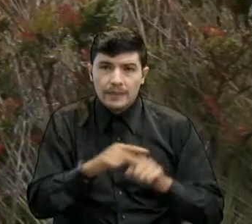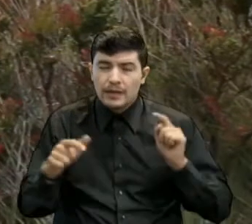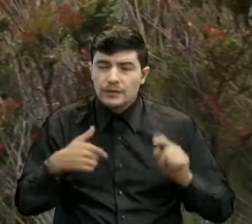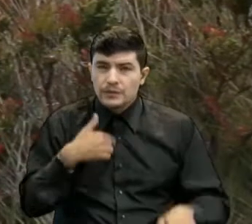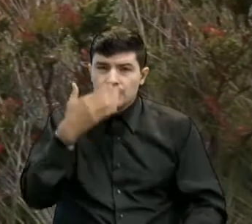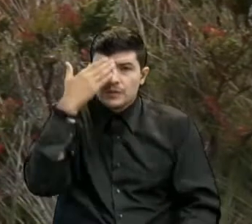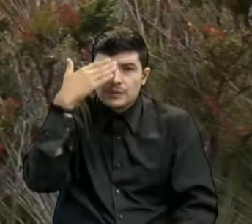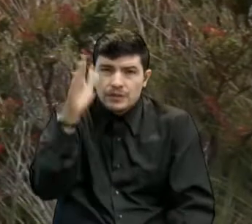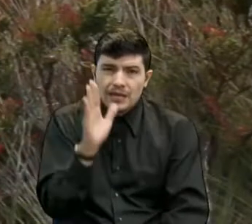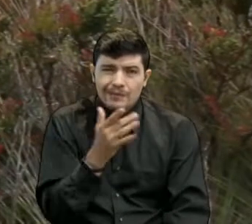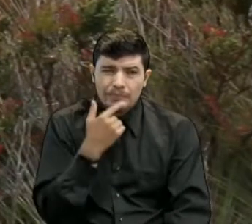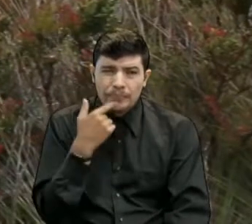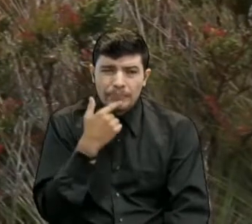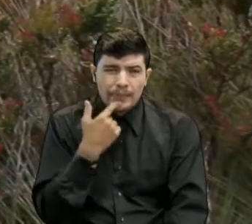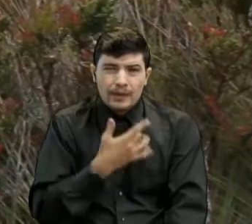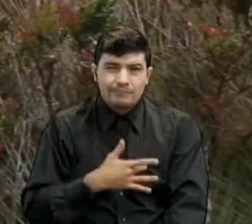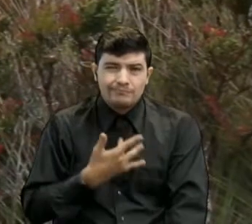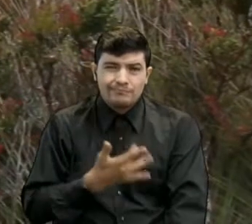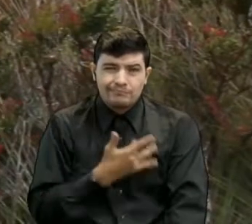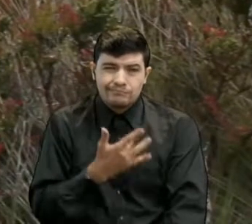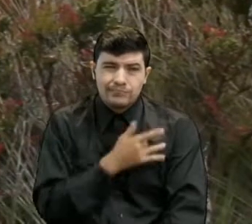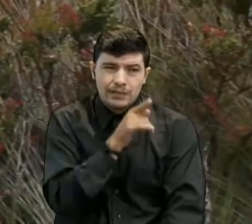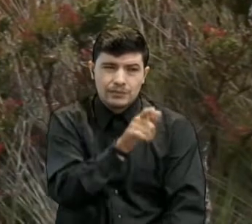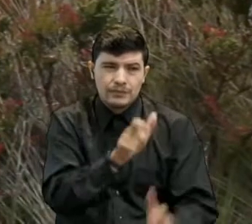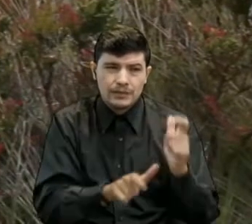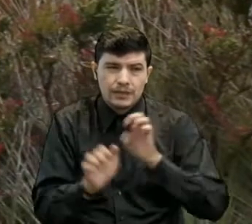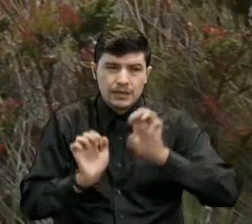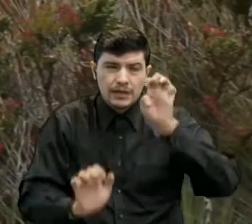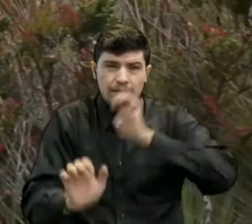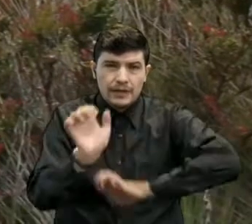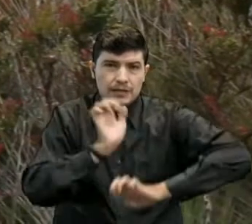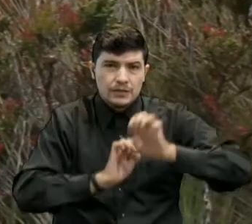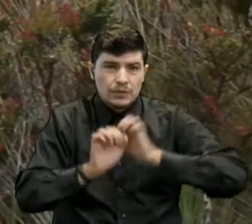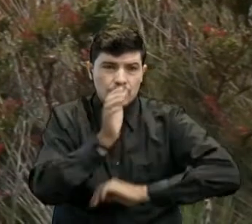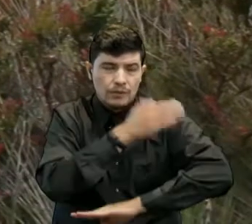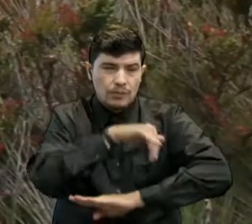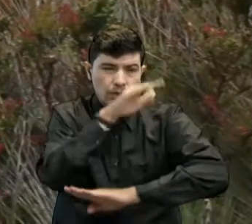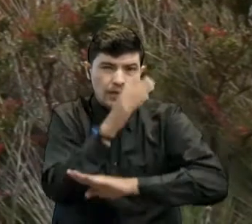sensación que quede entre los defensores del páramo frente a la gestión que se realizó de